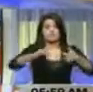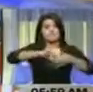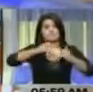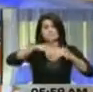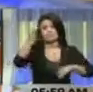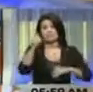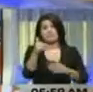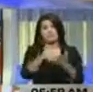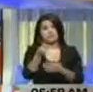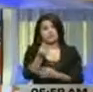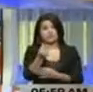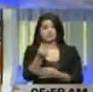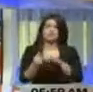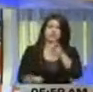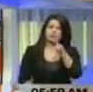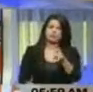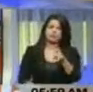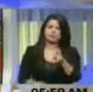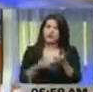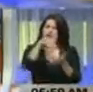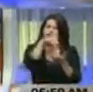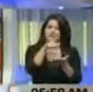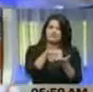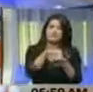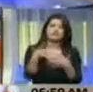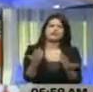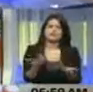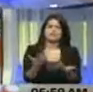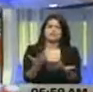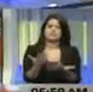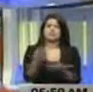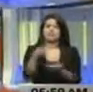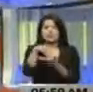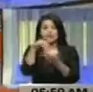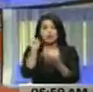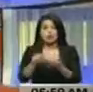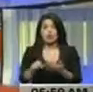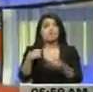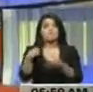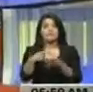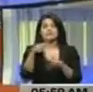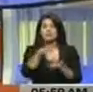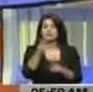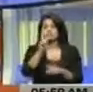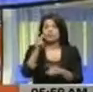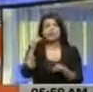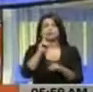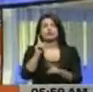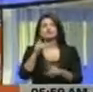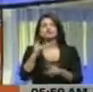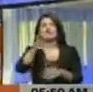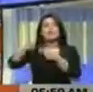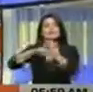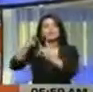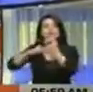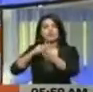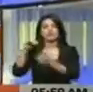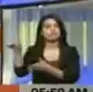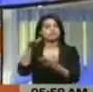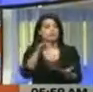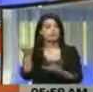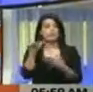bolívares. Y uno se pregunta, ¿eso se hace con qué? ¿Cuál es la materia prima? Trigo. ¿Y el trigo se produce en Venezuela? No, es importado. ¿Y las panaderías le están garantizando